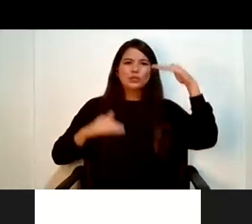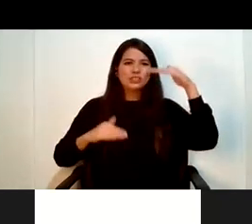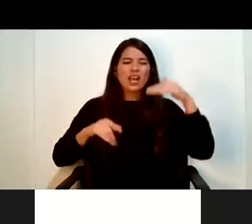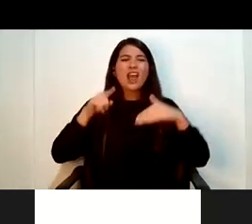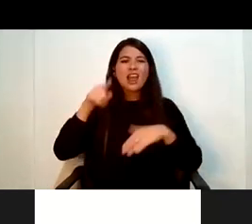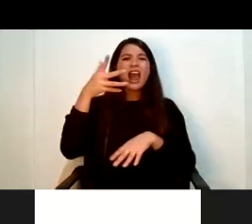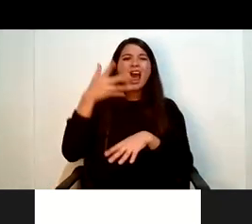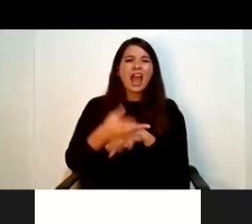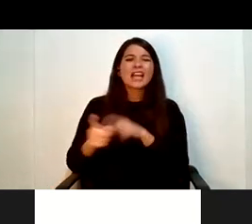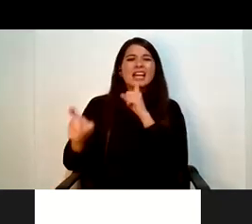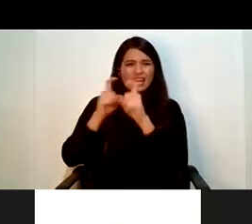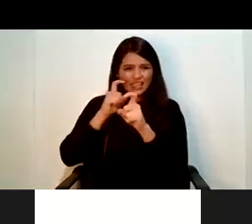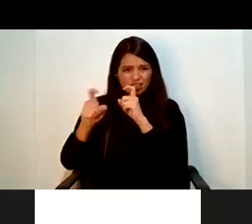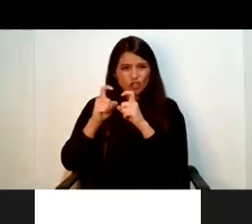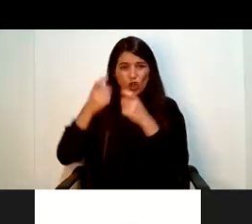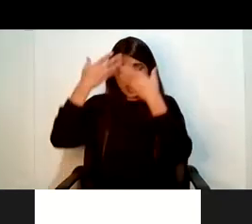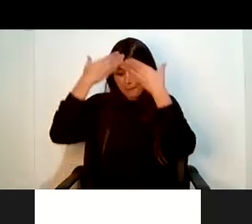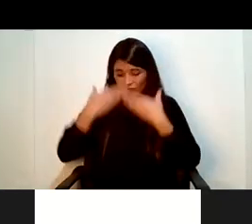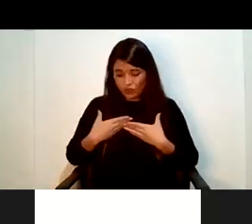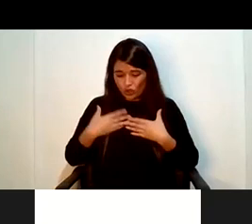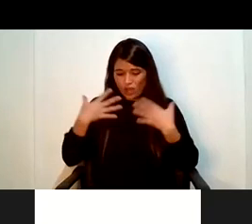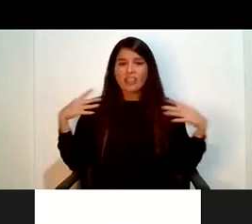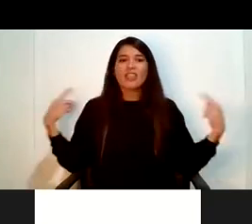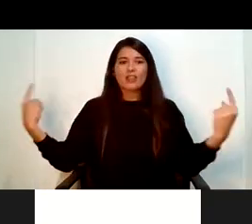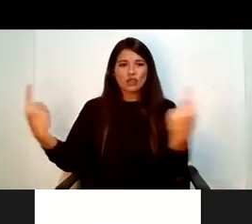la integridad física de la persona y de su entorno.